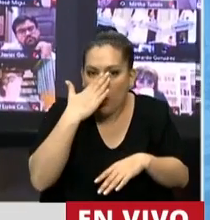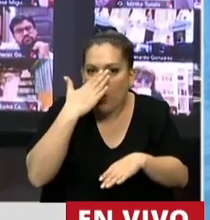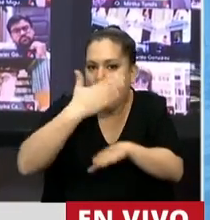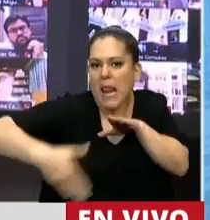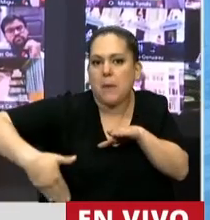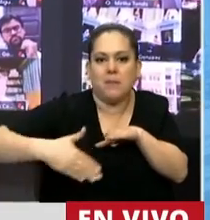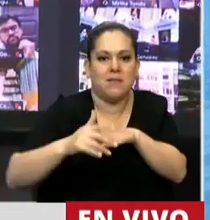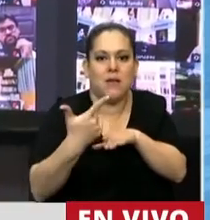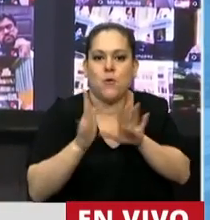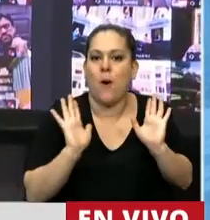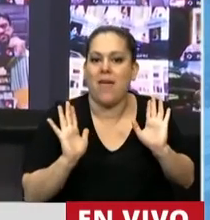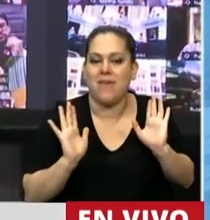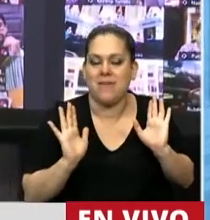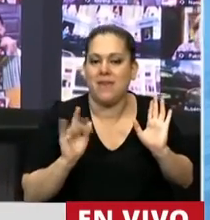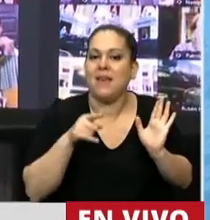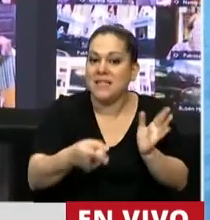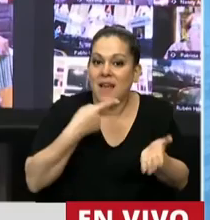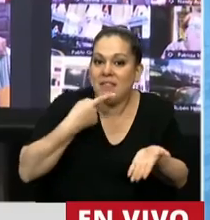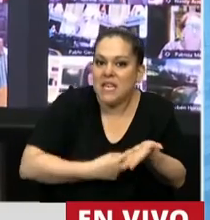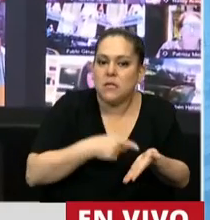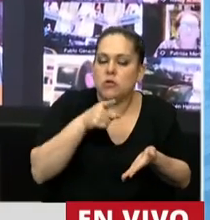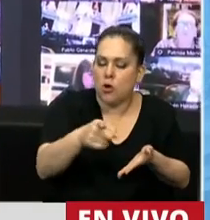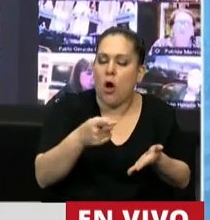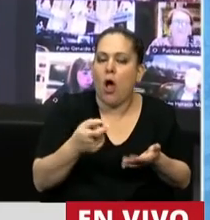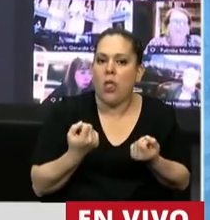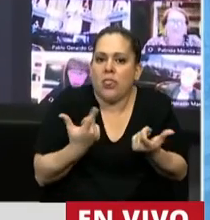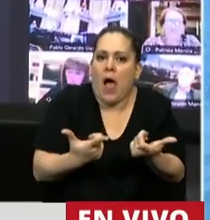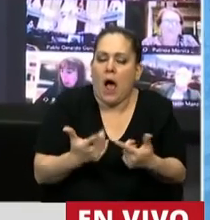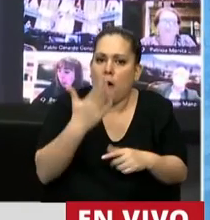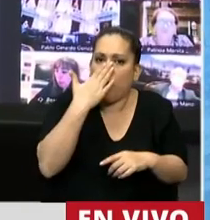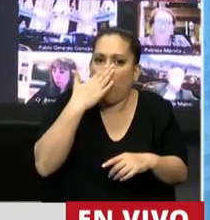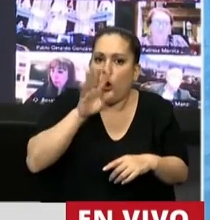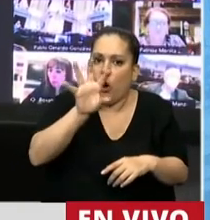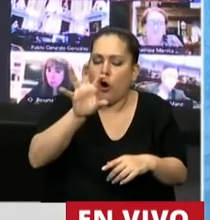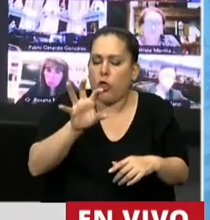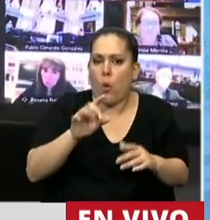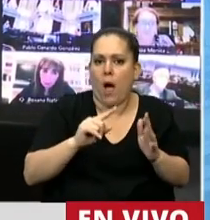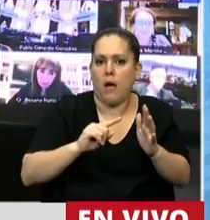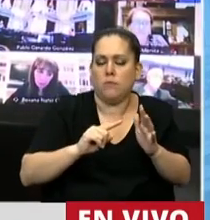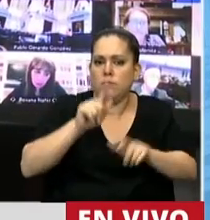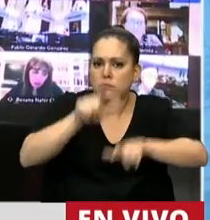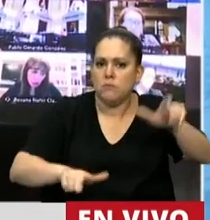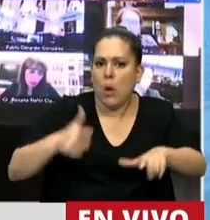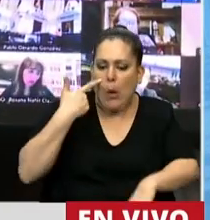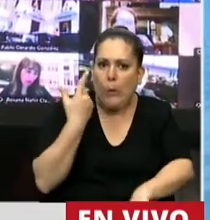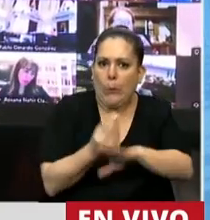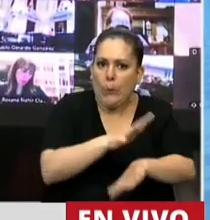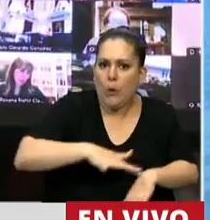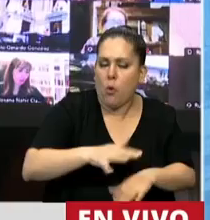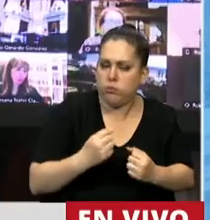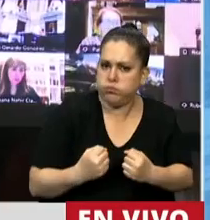de modo que en esta política hubo un empoderamiento muy grande de la ciudadanía en su conjunto